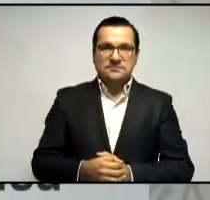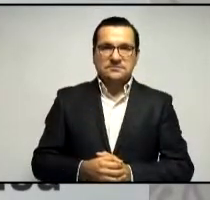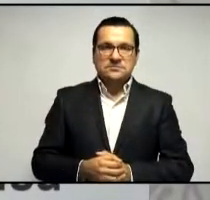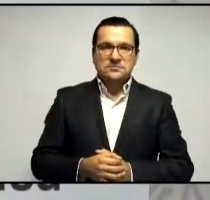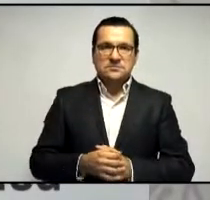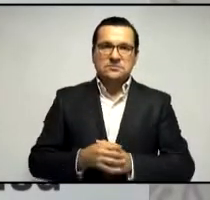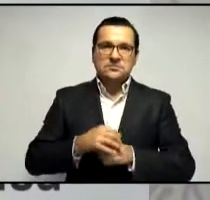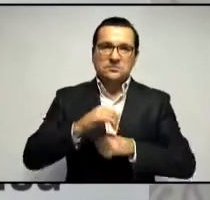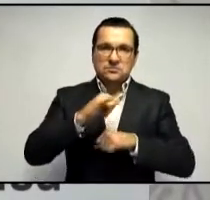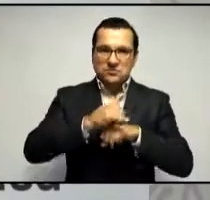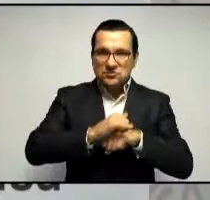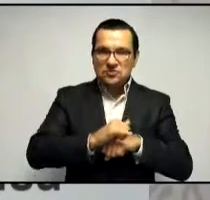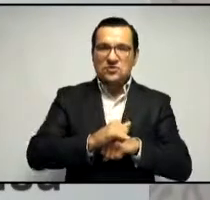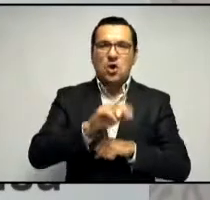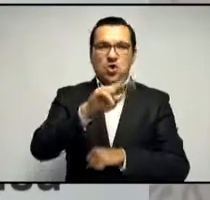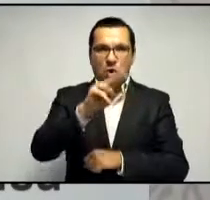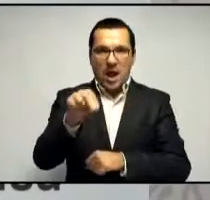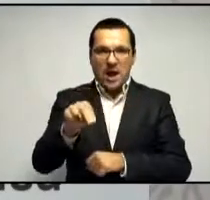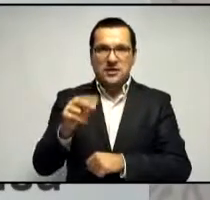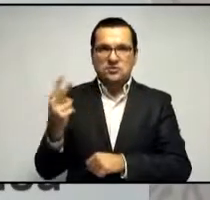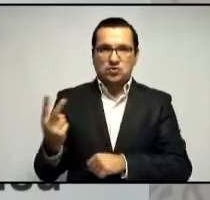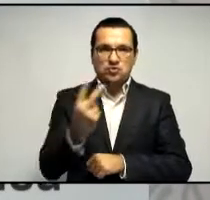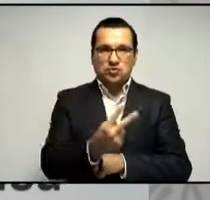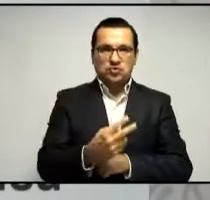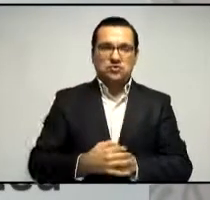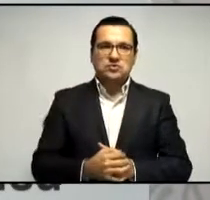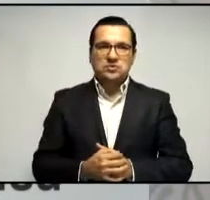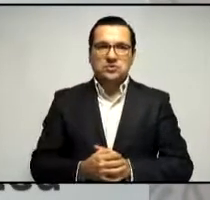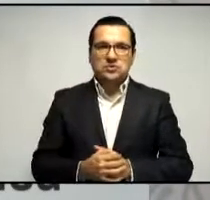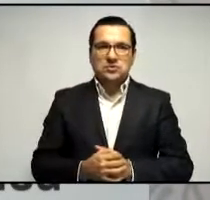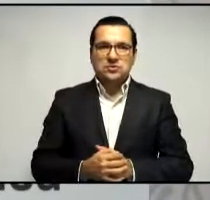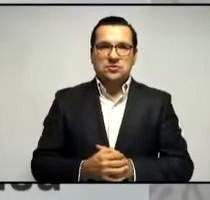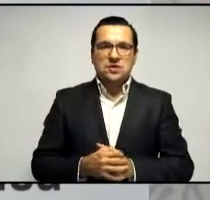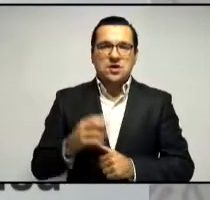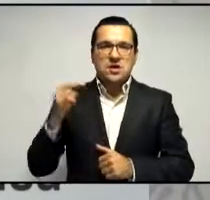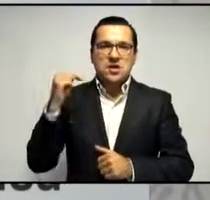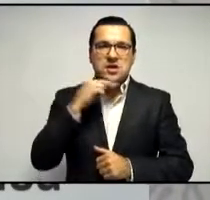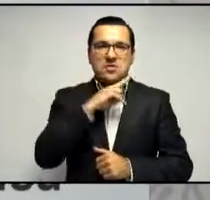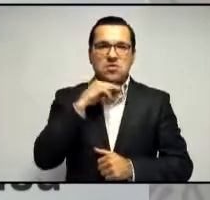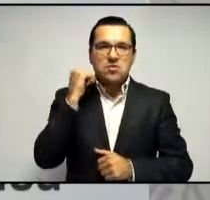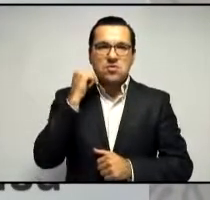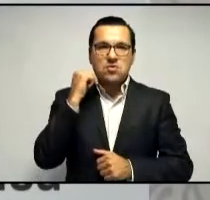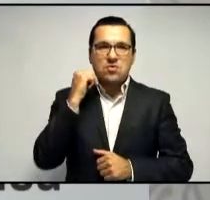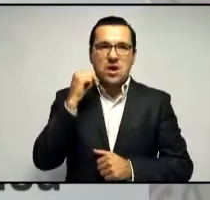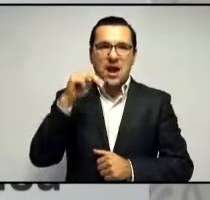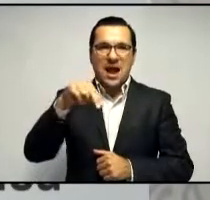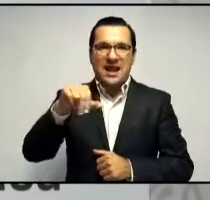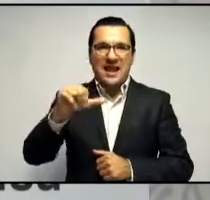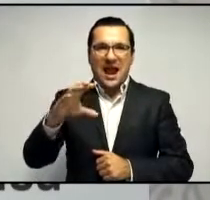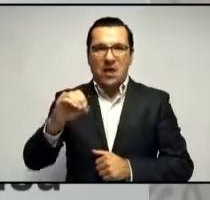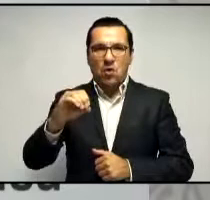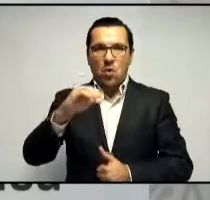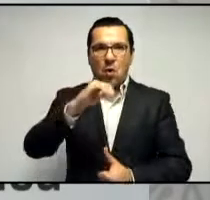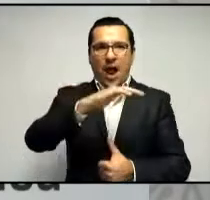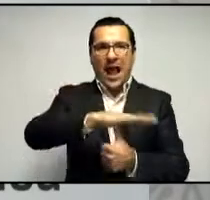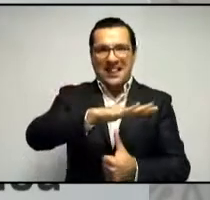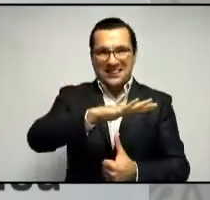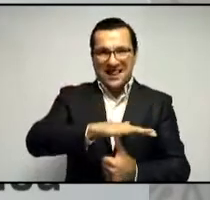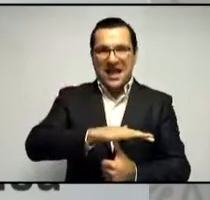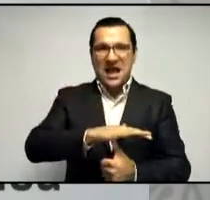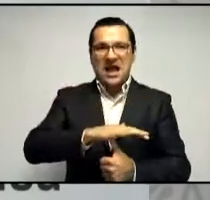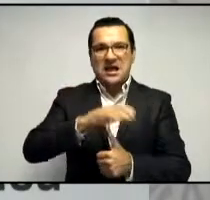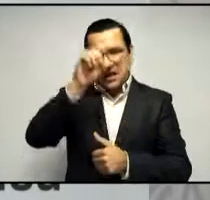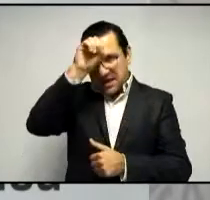elías calles y nogales 2 cada uno navojoa altar cananea